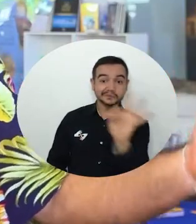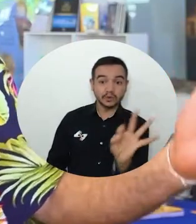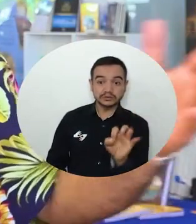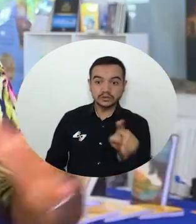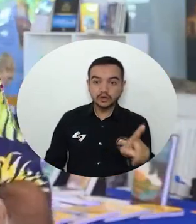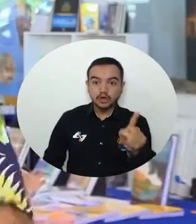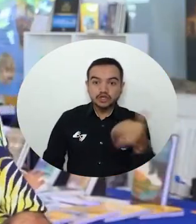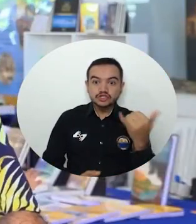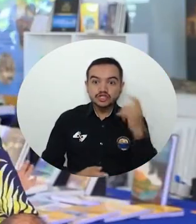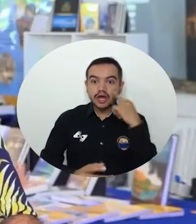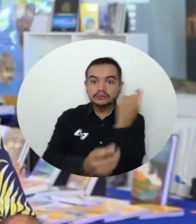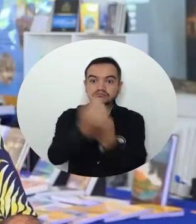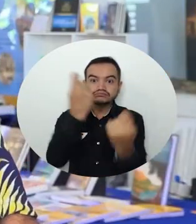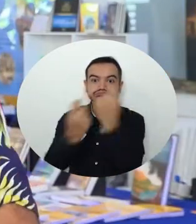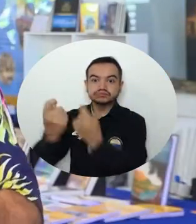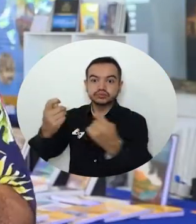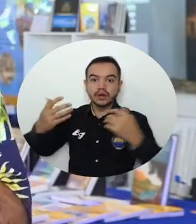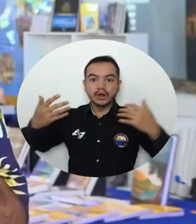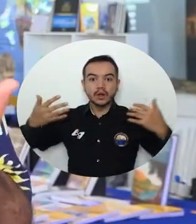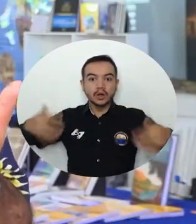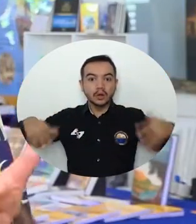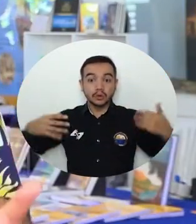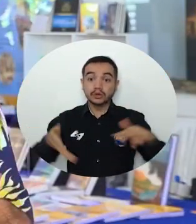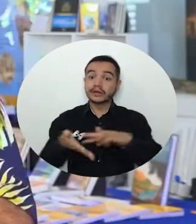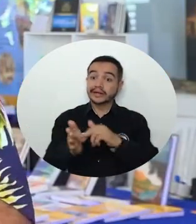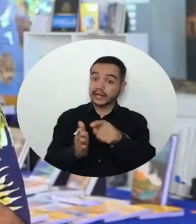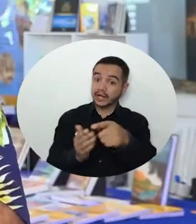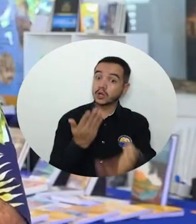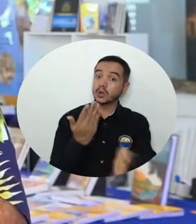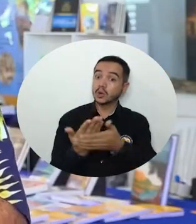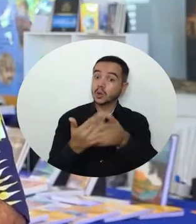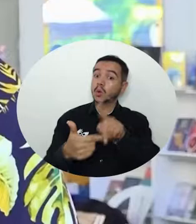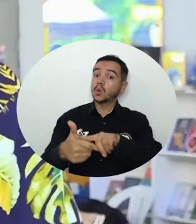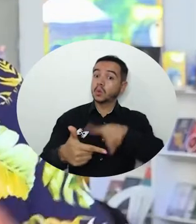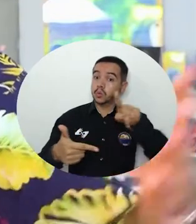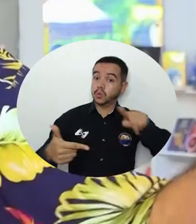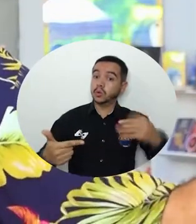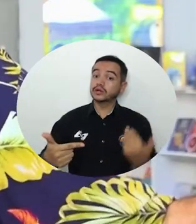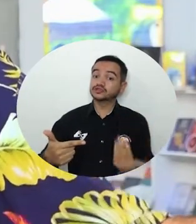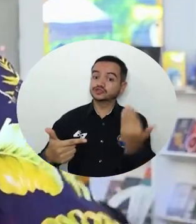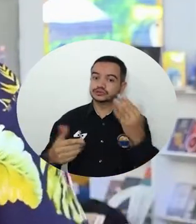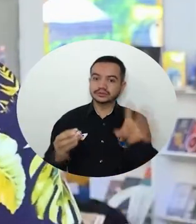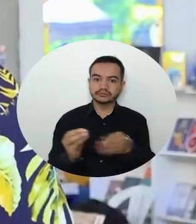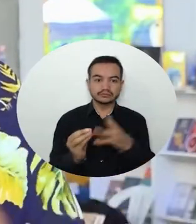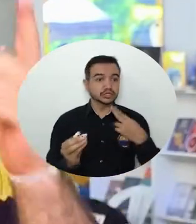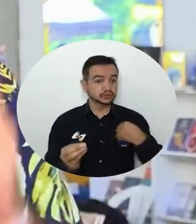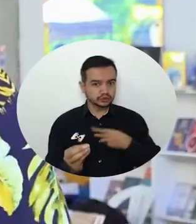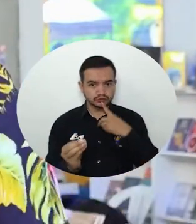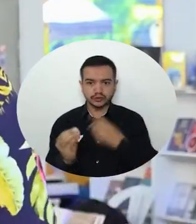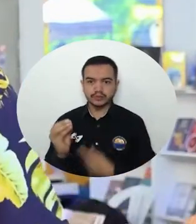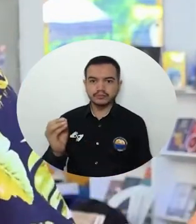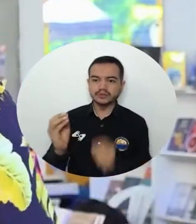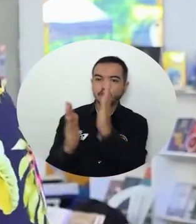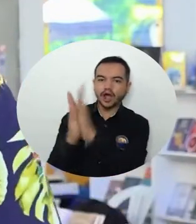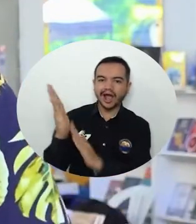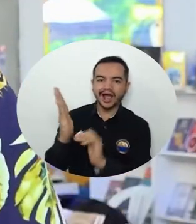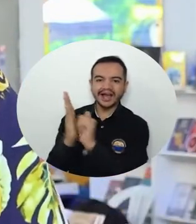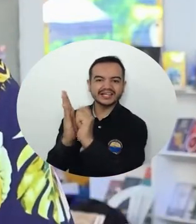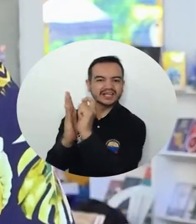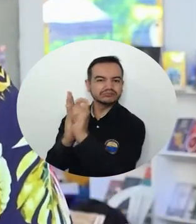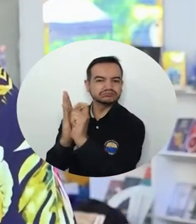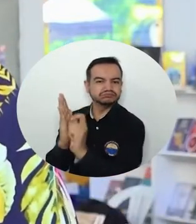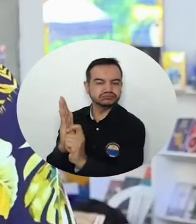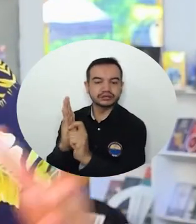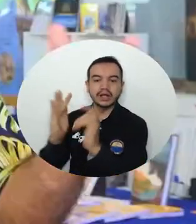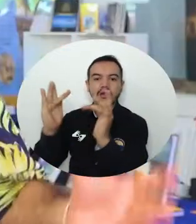muestra exhibida se ha comercializado. Eso creo que son datos importantes, ¿no? Y por supuesto, hemos cumplido con la agenda académica en su